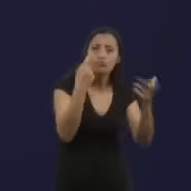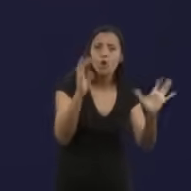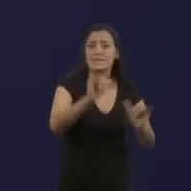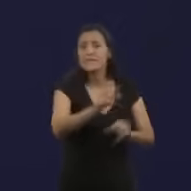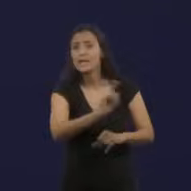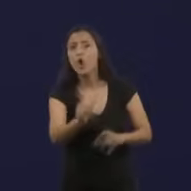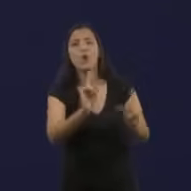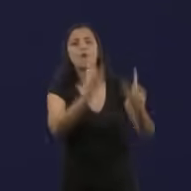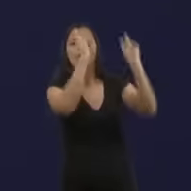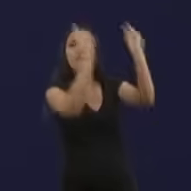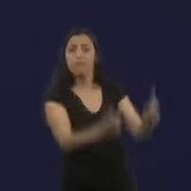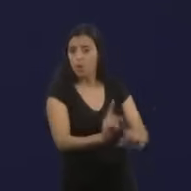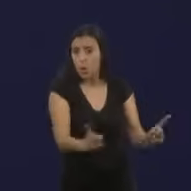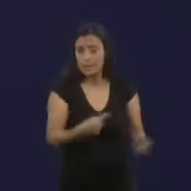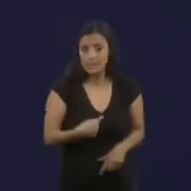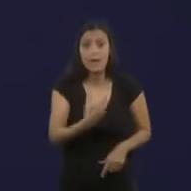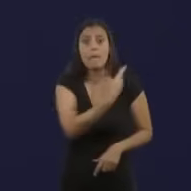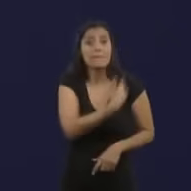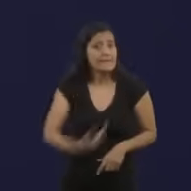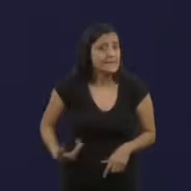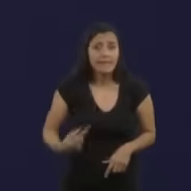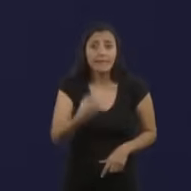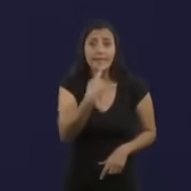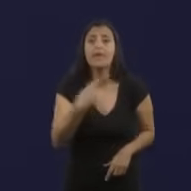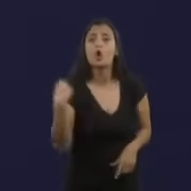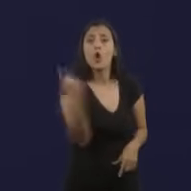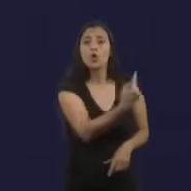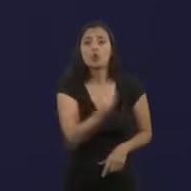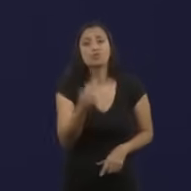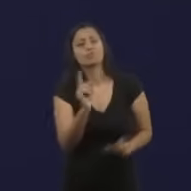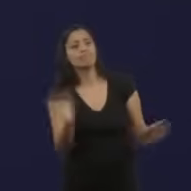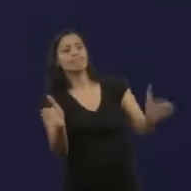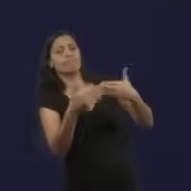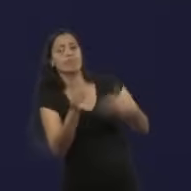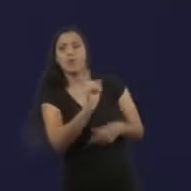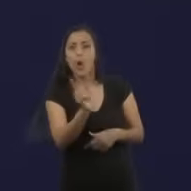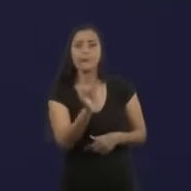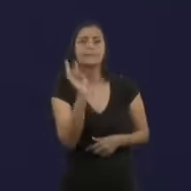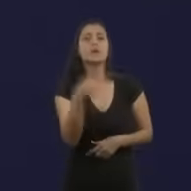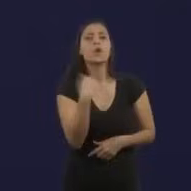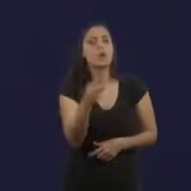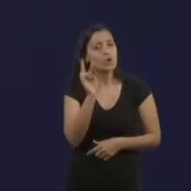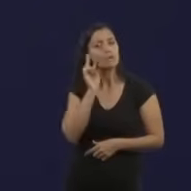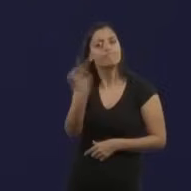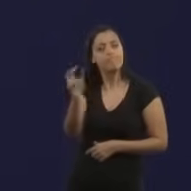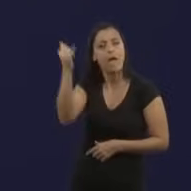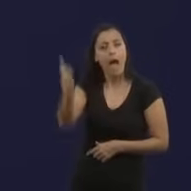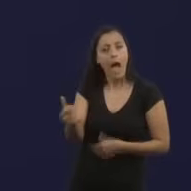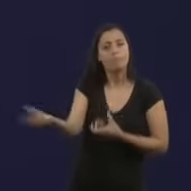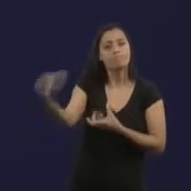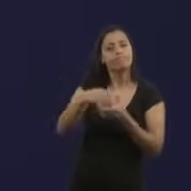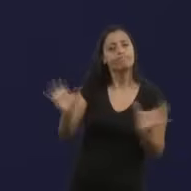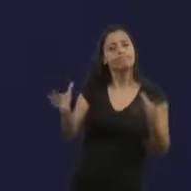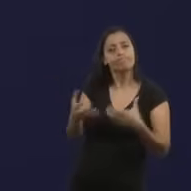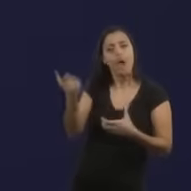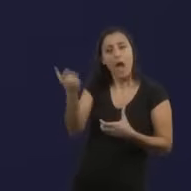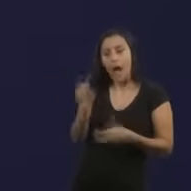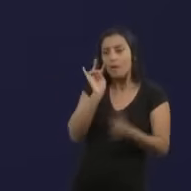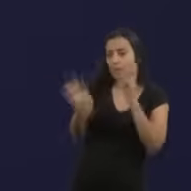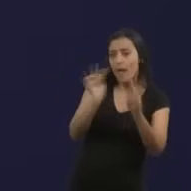presidente lo dijo no eh nosotros no nos encerramos en nosotros mismos sino que efectivamente si hay gente que es